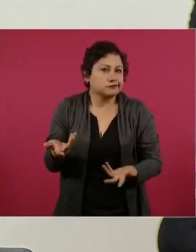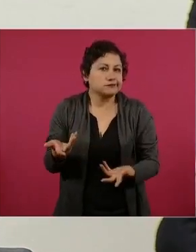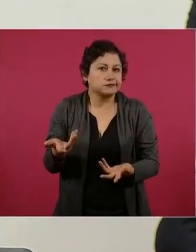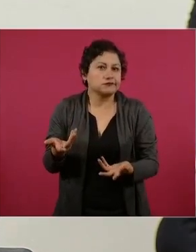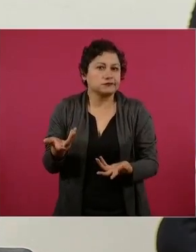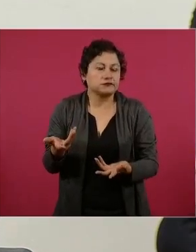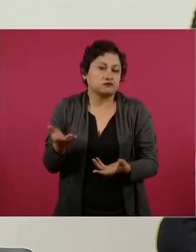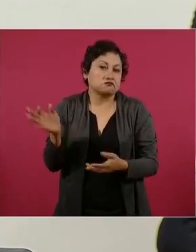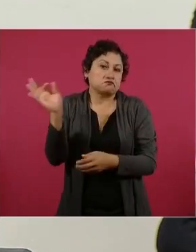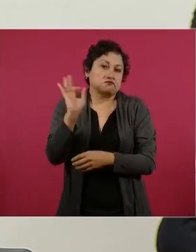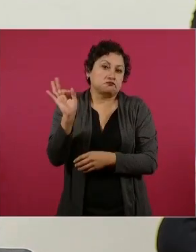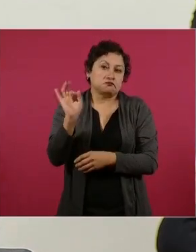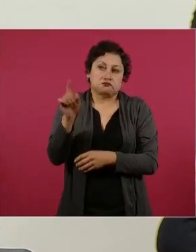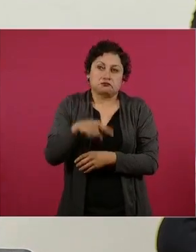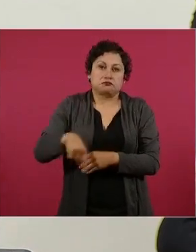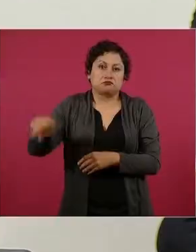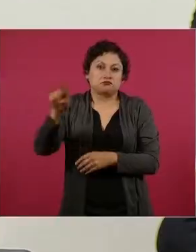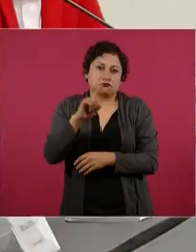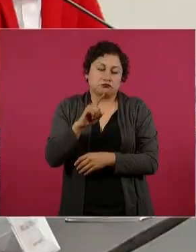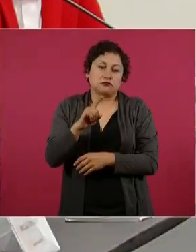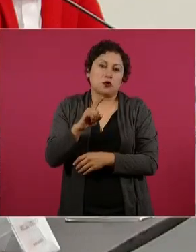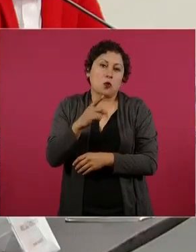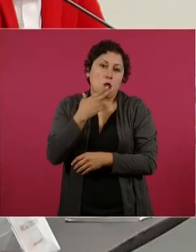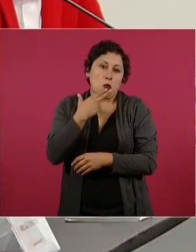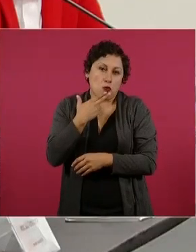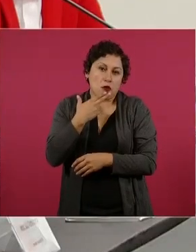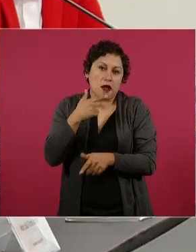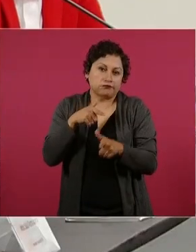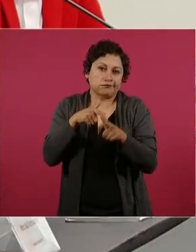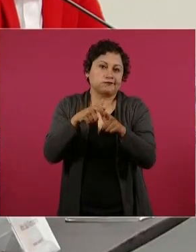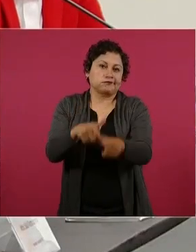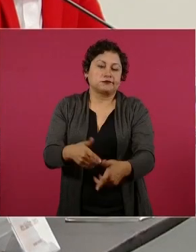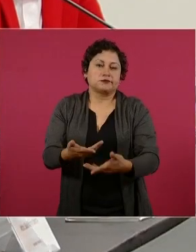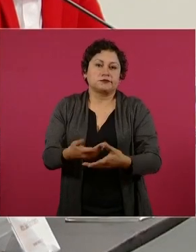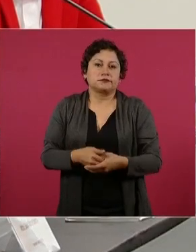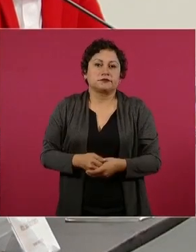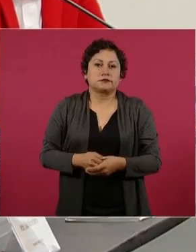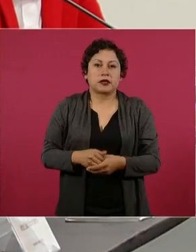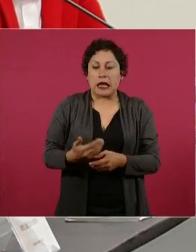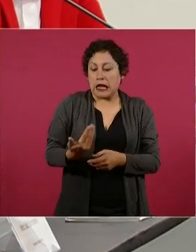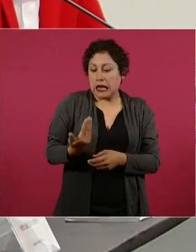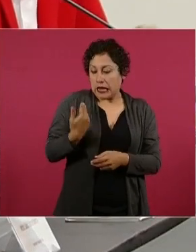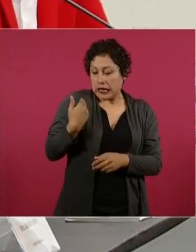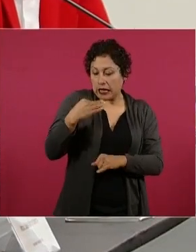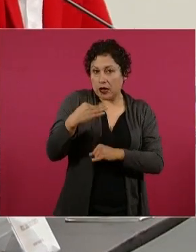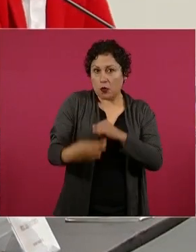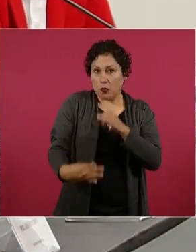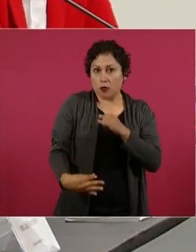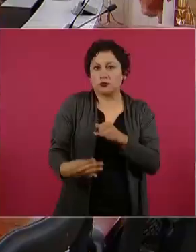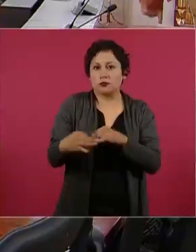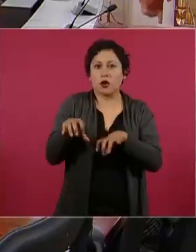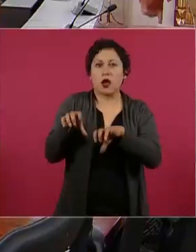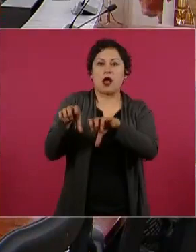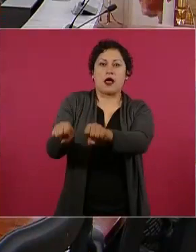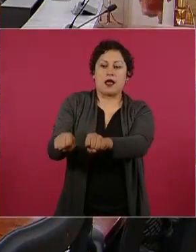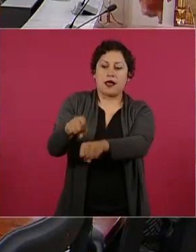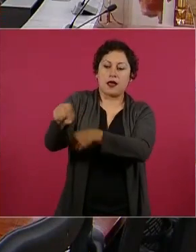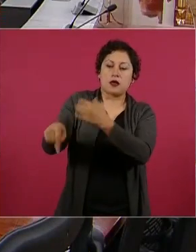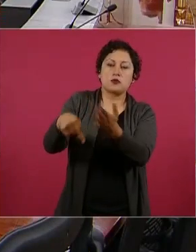sus armas de una manera operativa. El último aseguramiento que hubo fue un taller